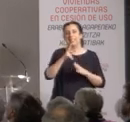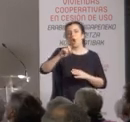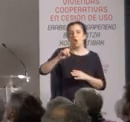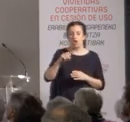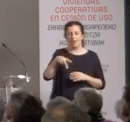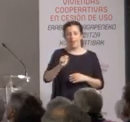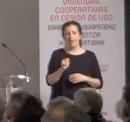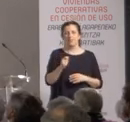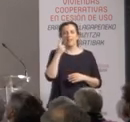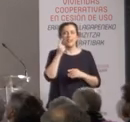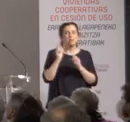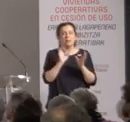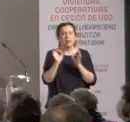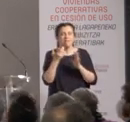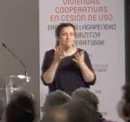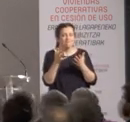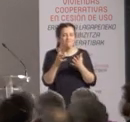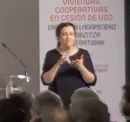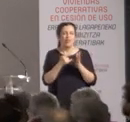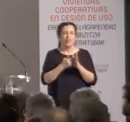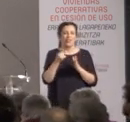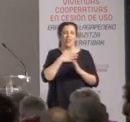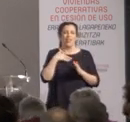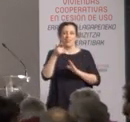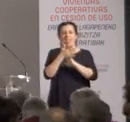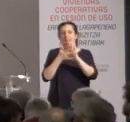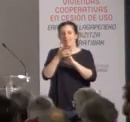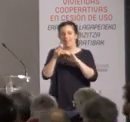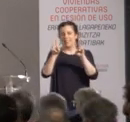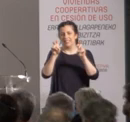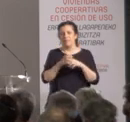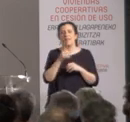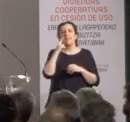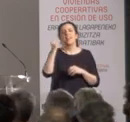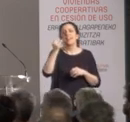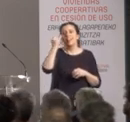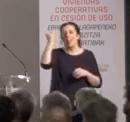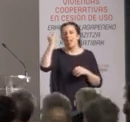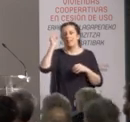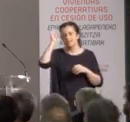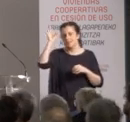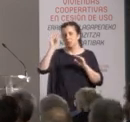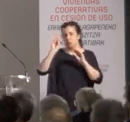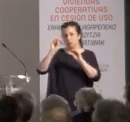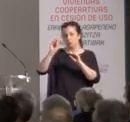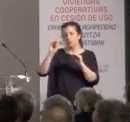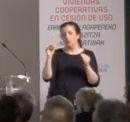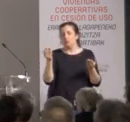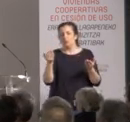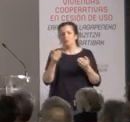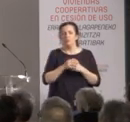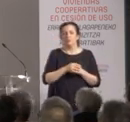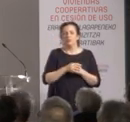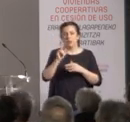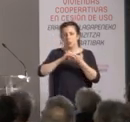ver si sale el proyecto. Entonces, es de lo que quiero que nos hables. ¿Cuál es la idea que tenéis en la cabeza de este proyecto